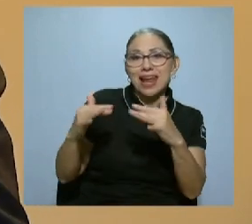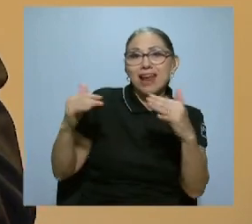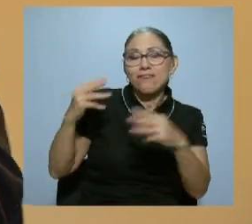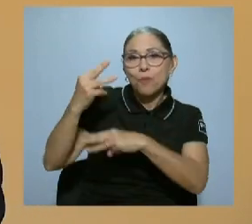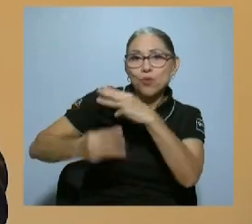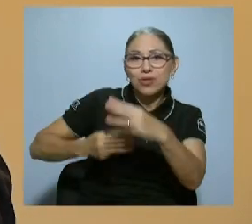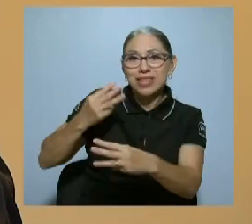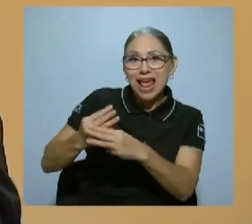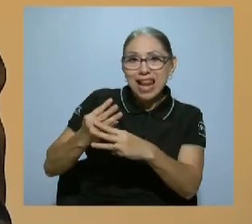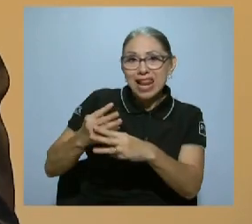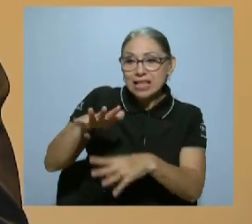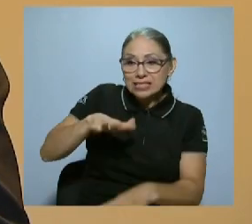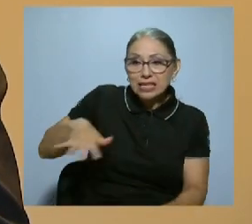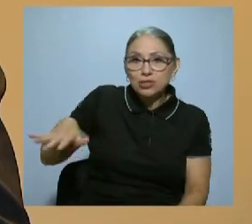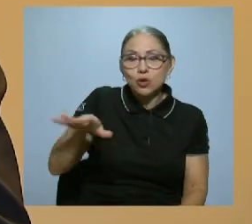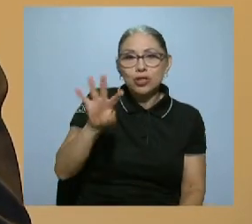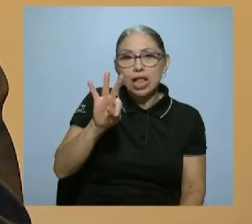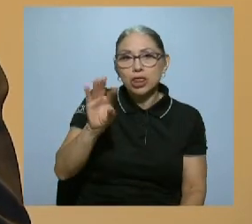esa región hay